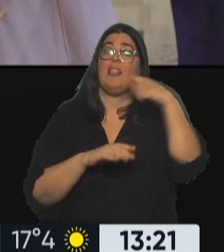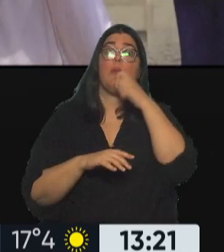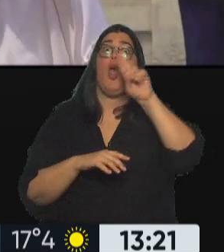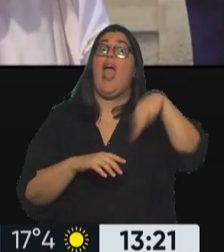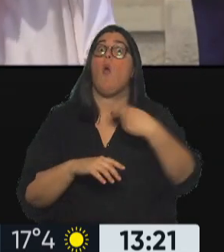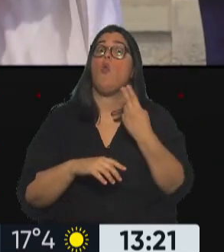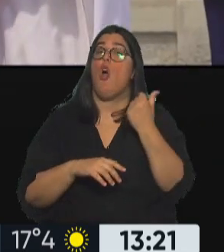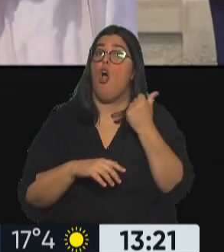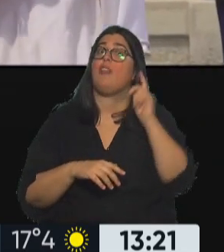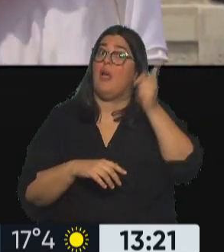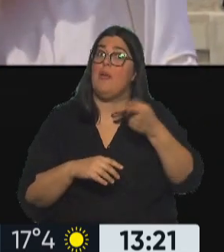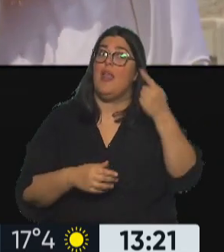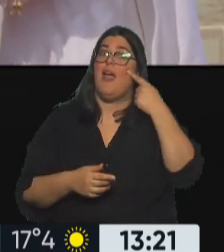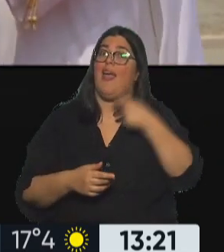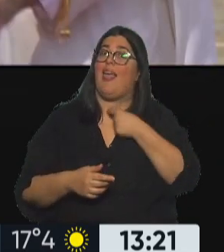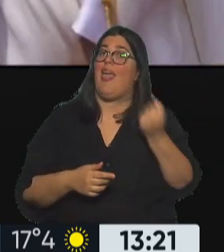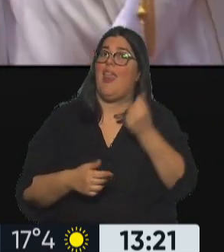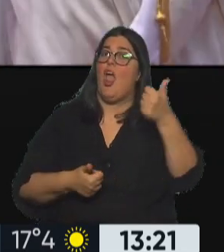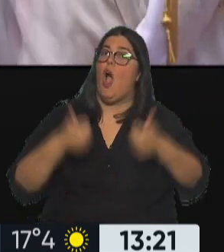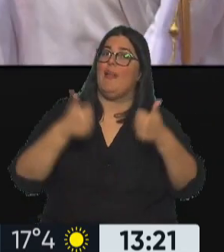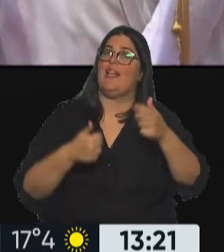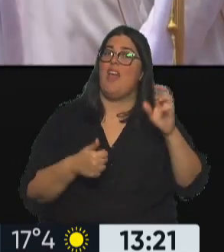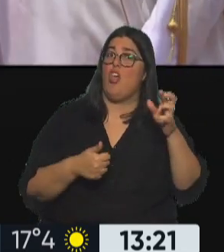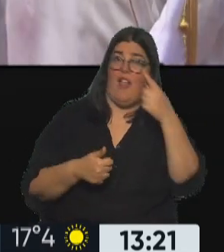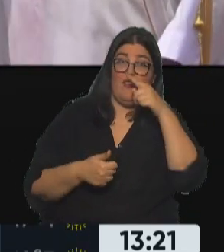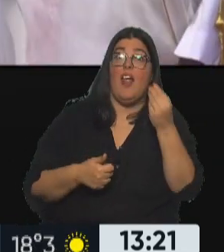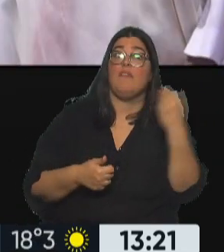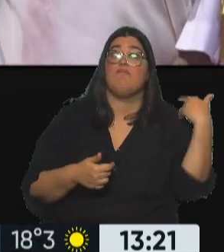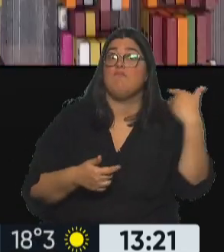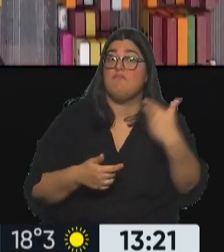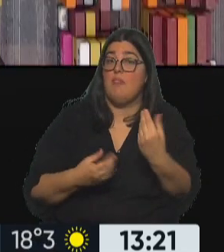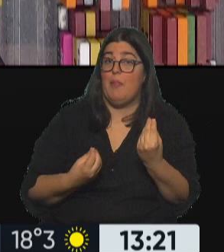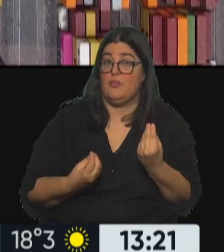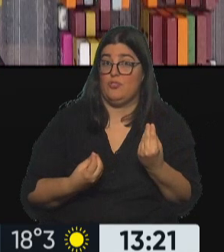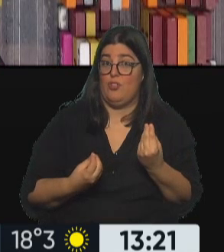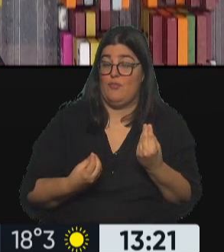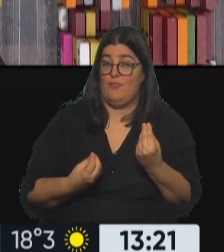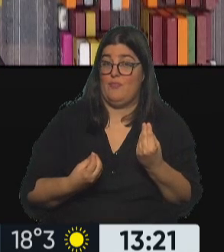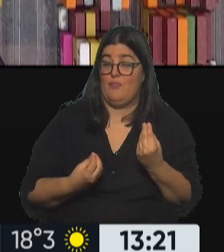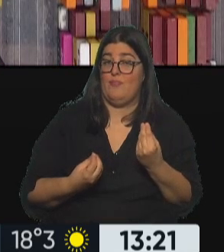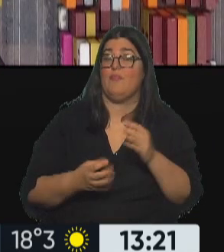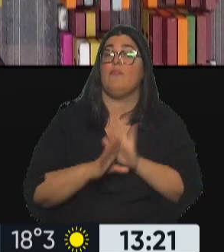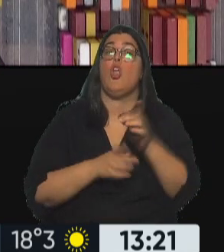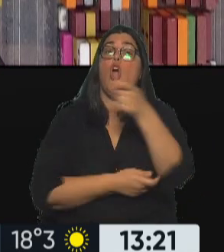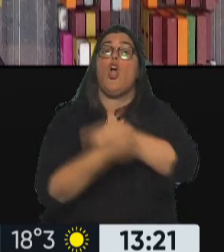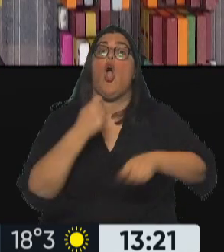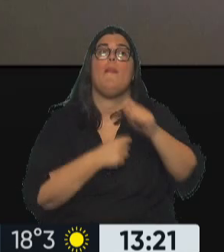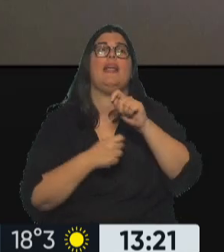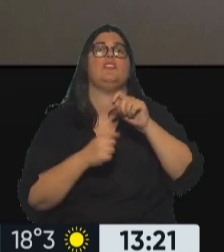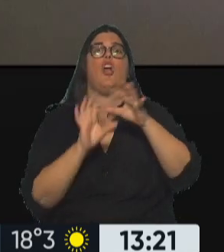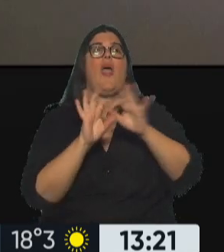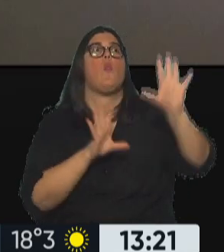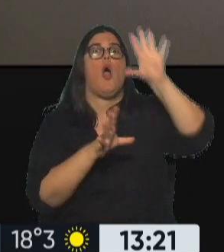¿no? A pesar de que todo el comercio prácticamente intracomunitario, intra-Unión Europea,